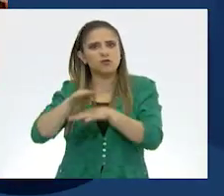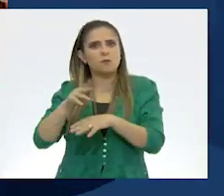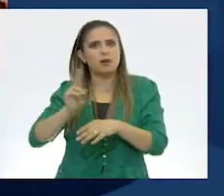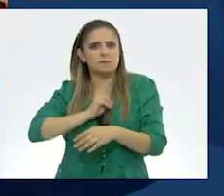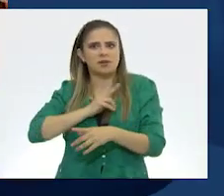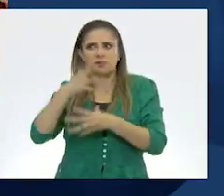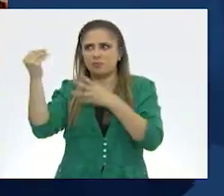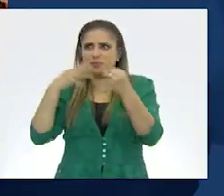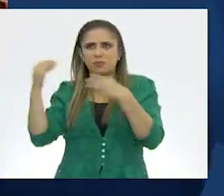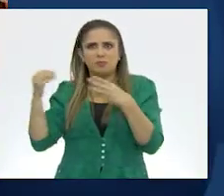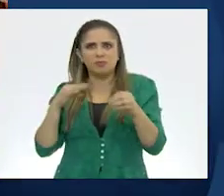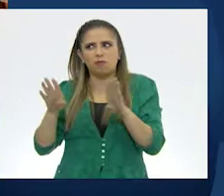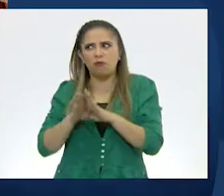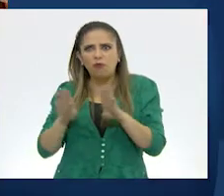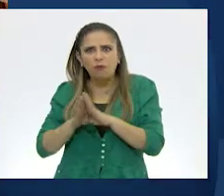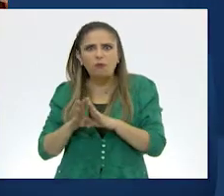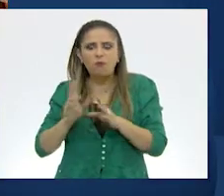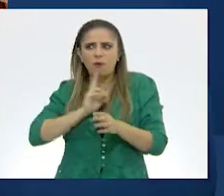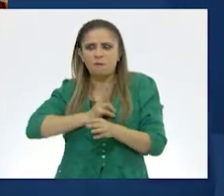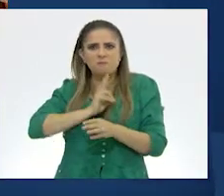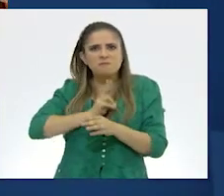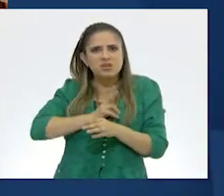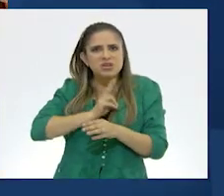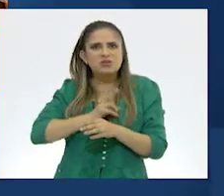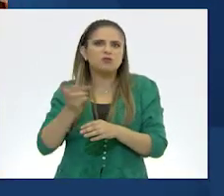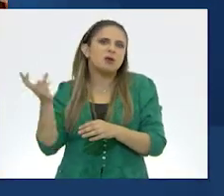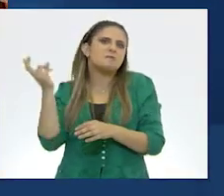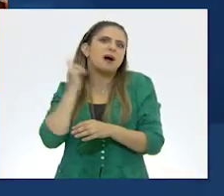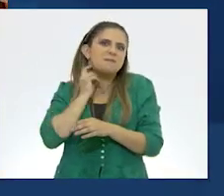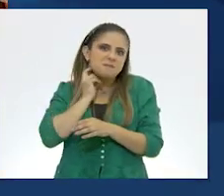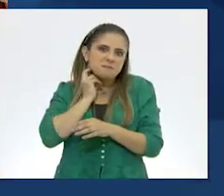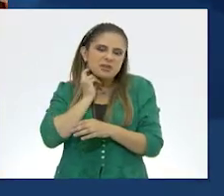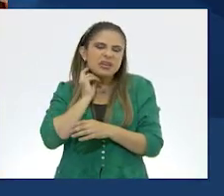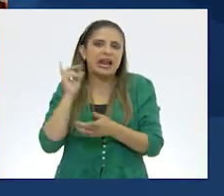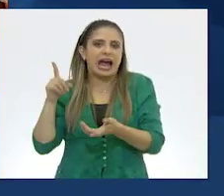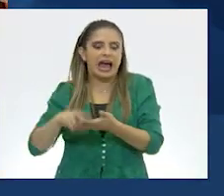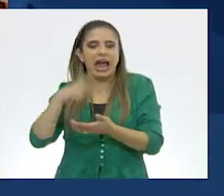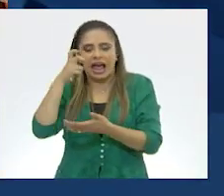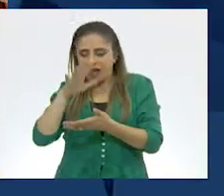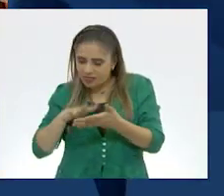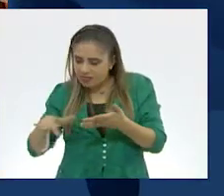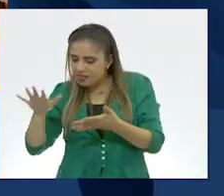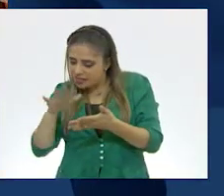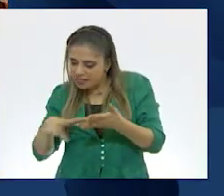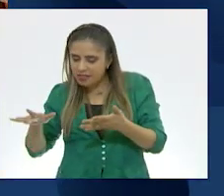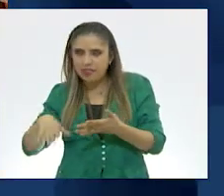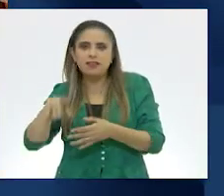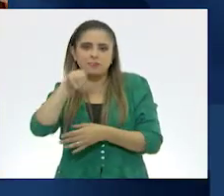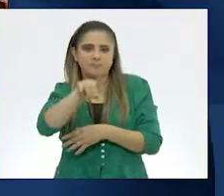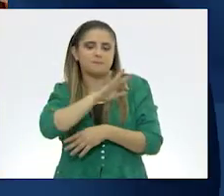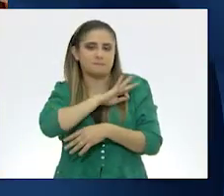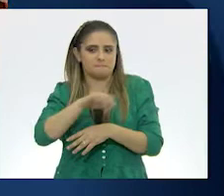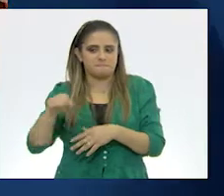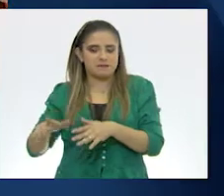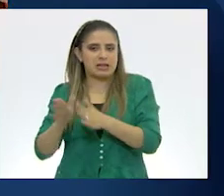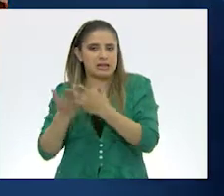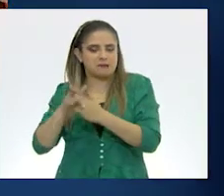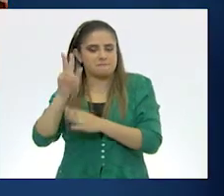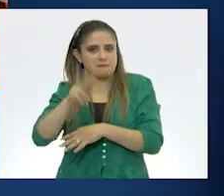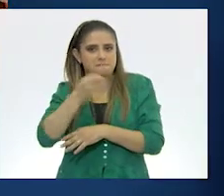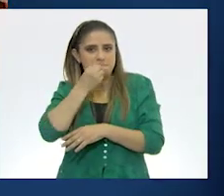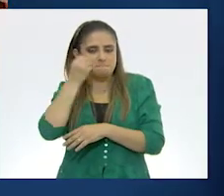la relación es que es un virus vampírico, ¿no?, que invade a